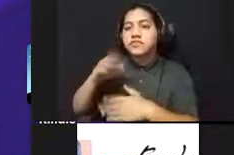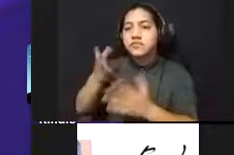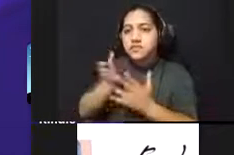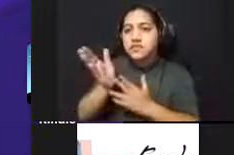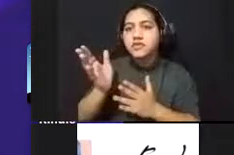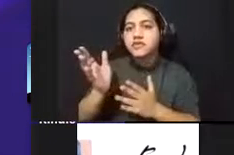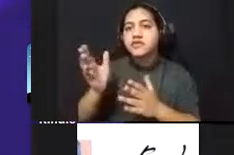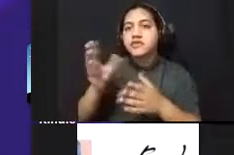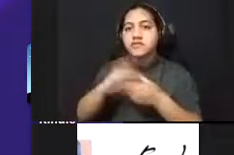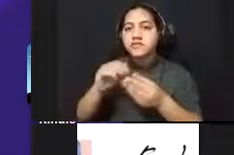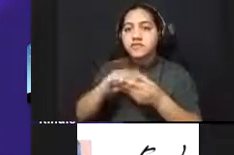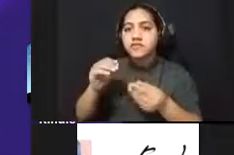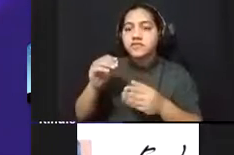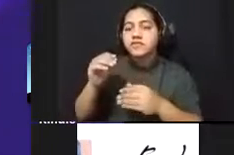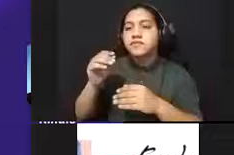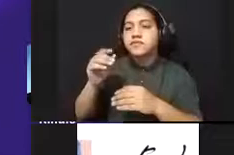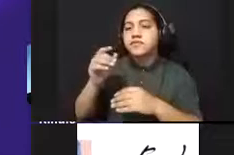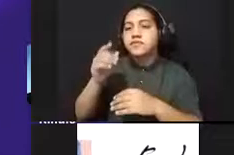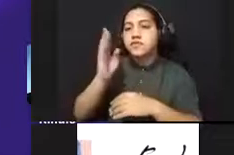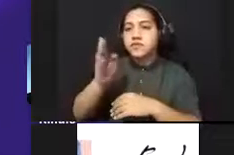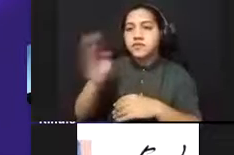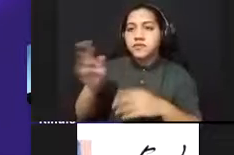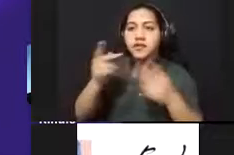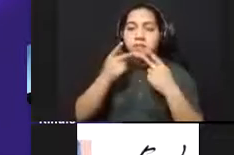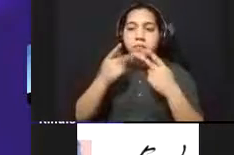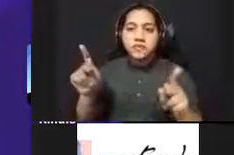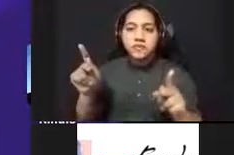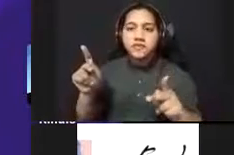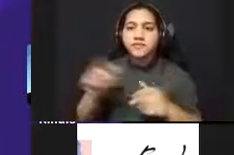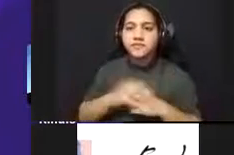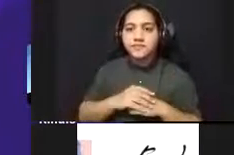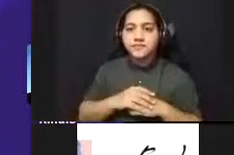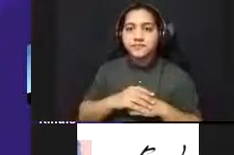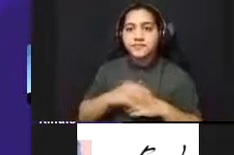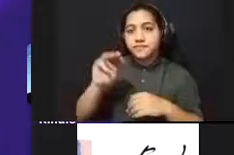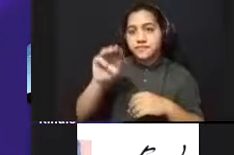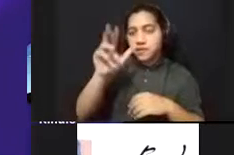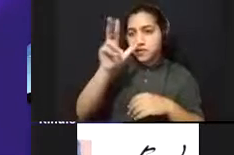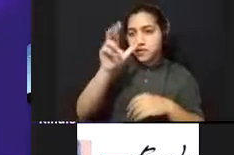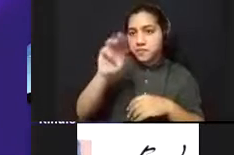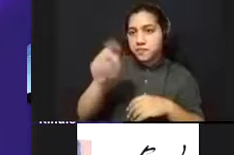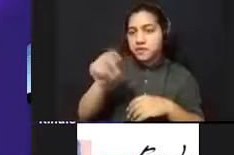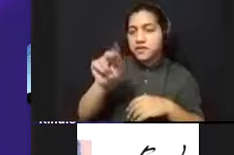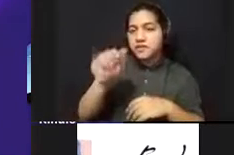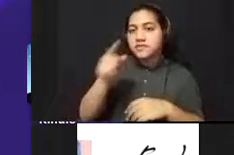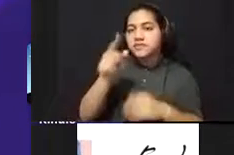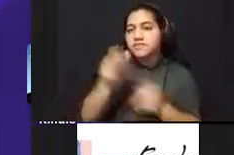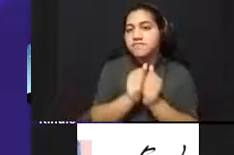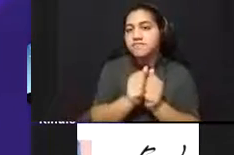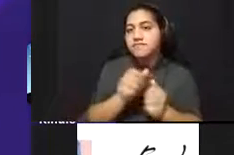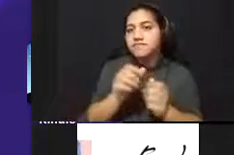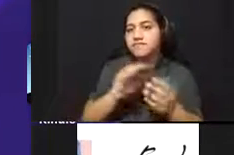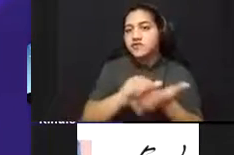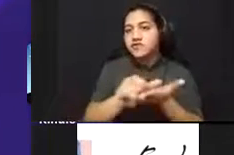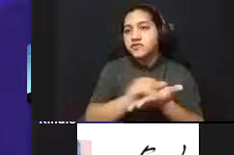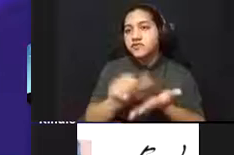folclóricos que ésta contaba en la biblioteca pública. Martina los acompañaba en aquella ciudad que ahora era